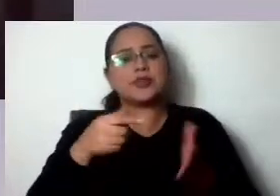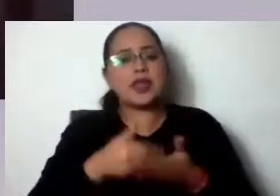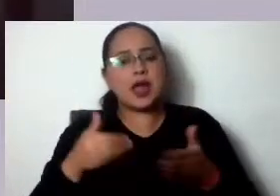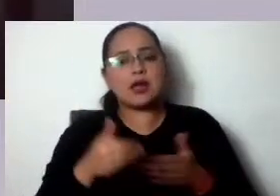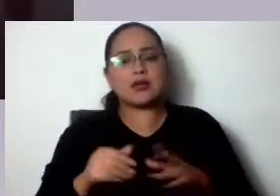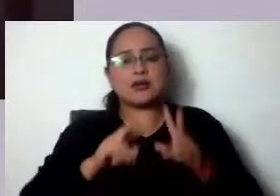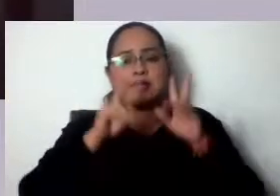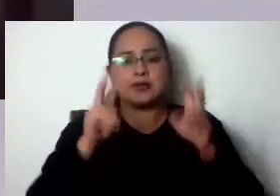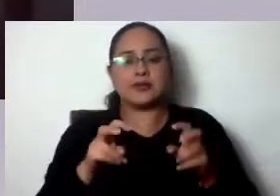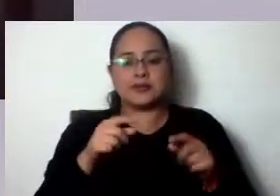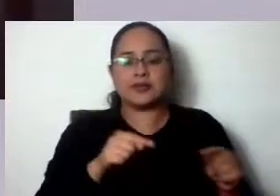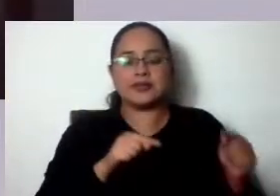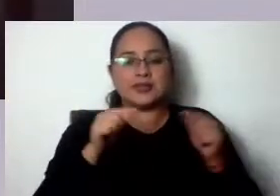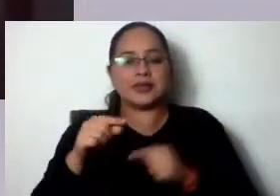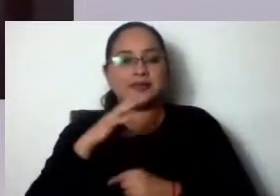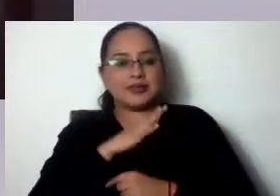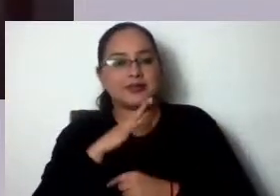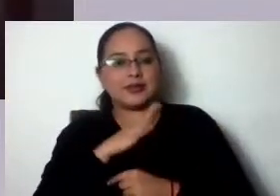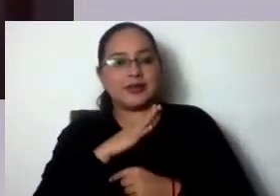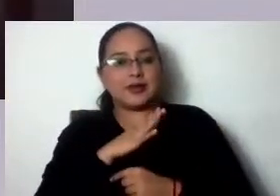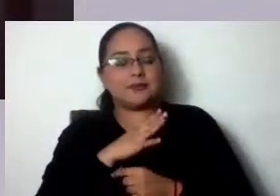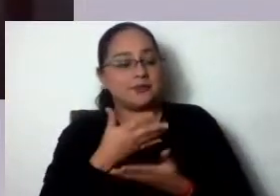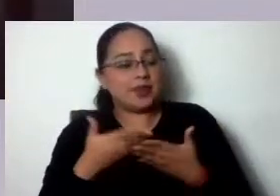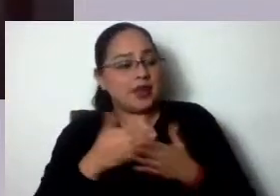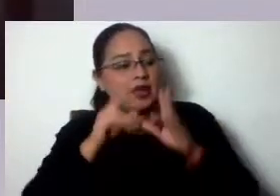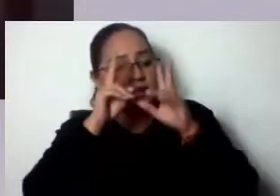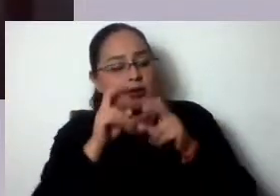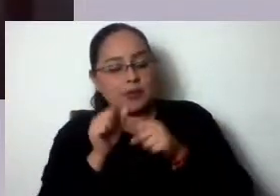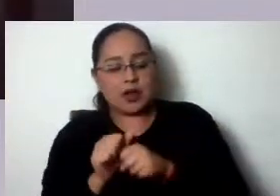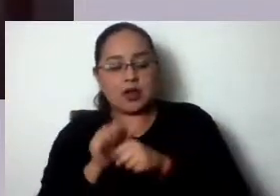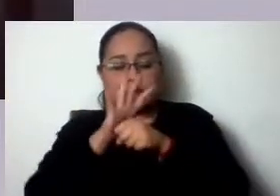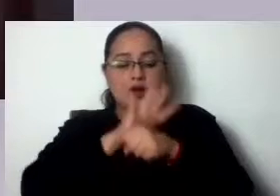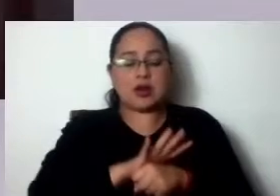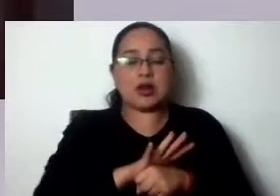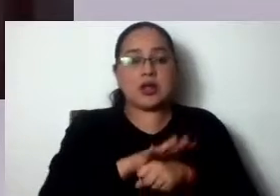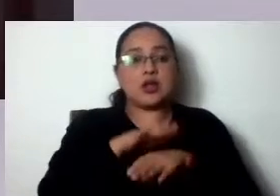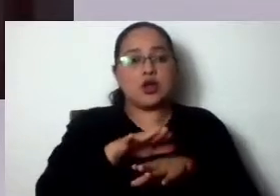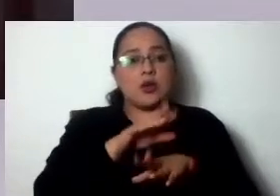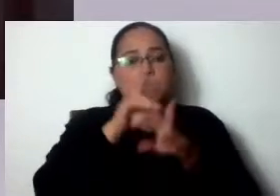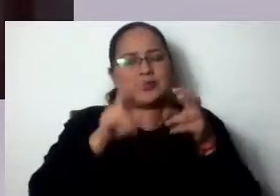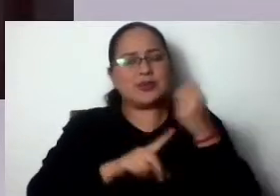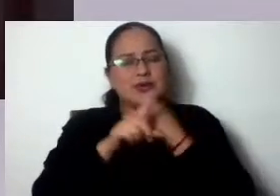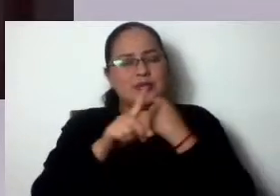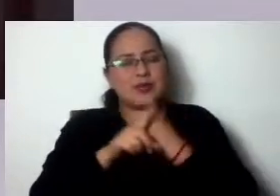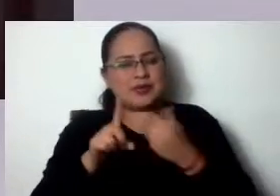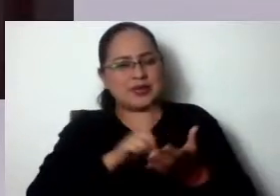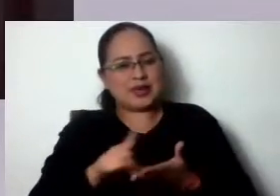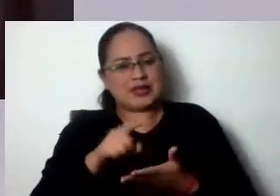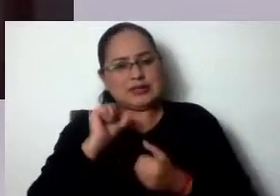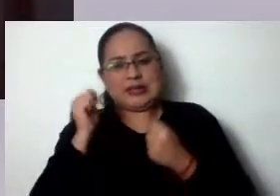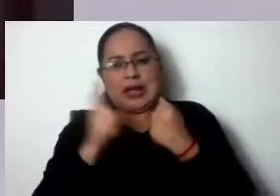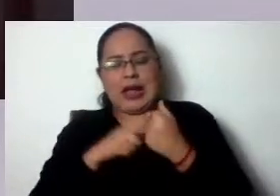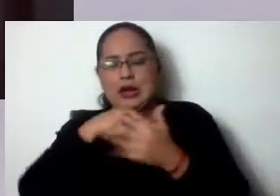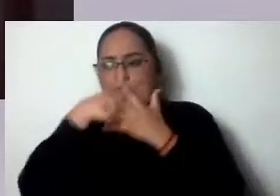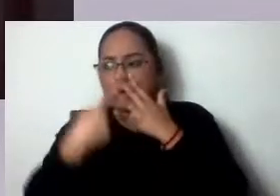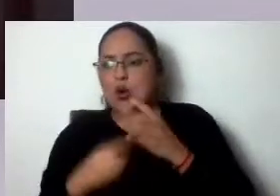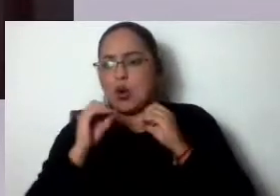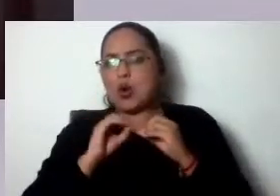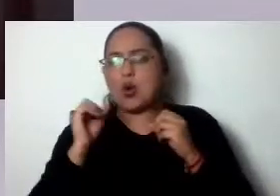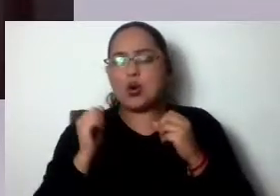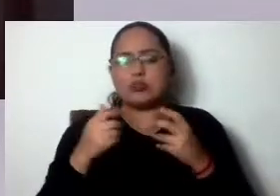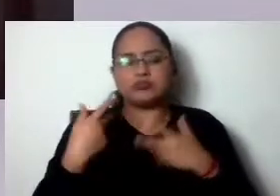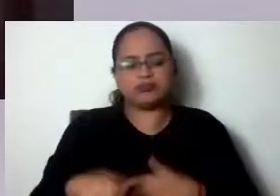pandemia en estos tiempos donde existen crisis de derechos en algunos aspectos o en algunas áreas de nuestra